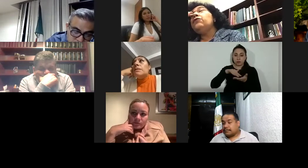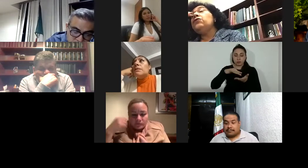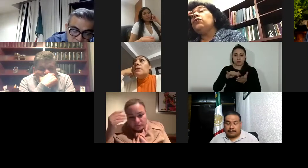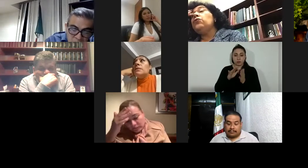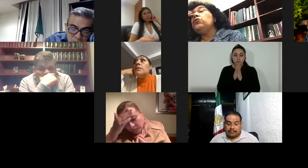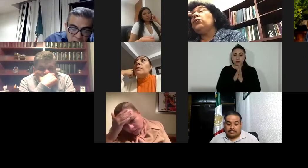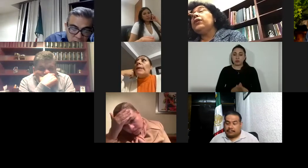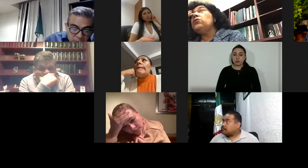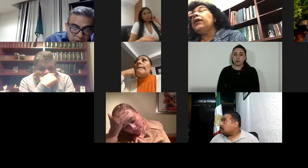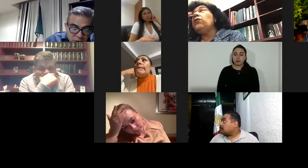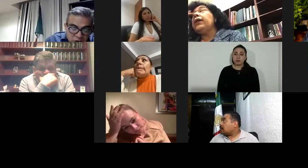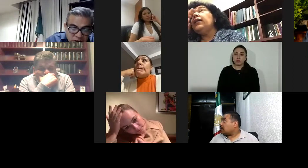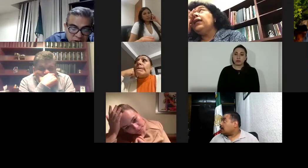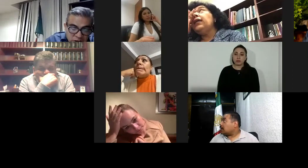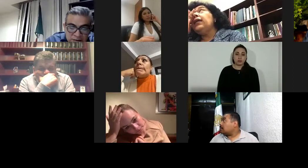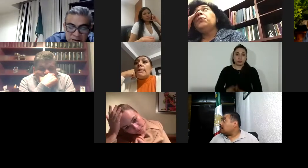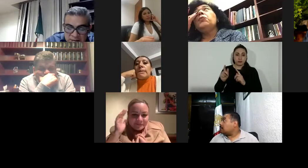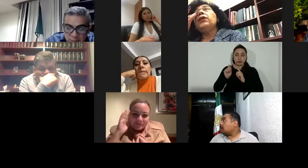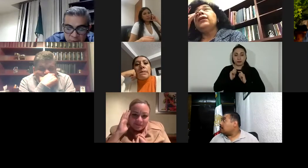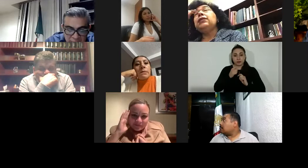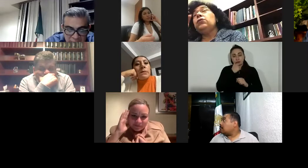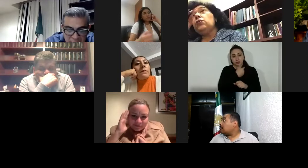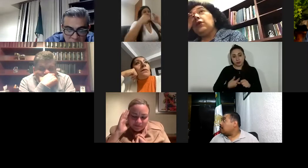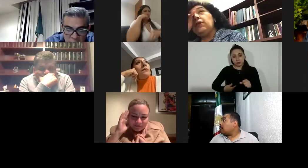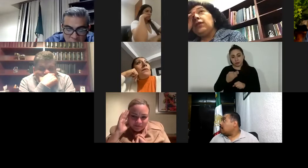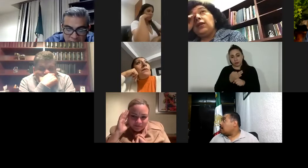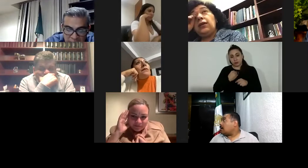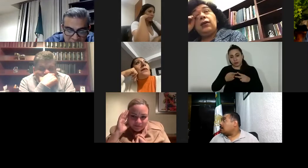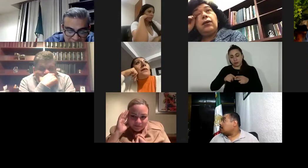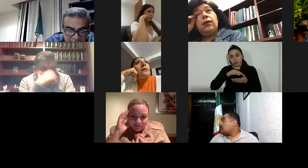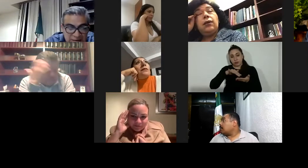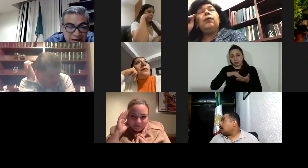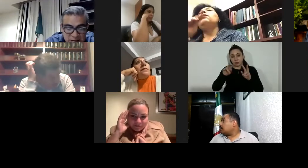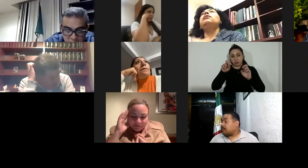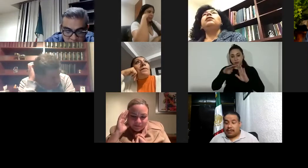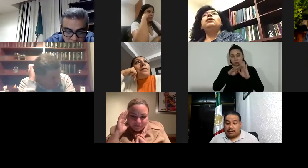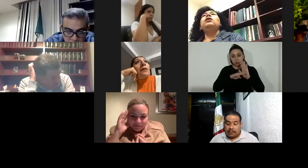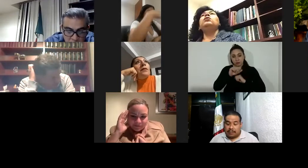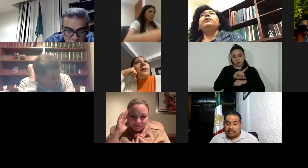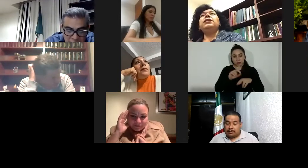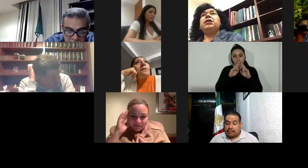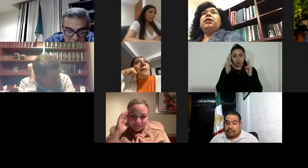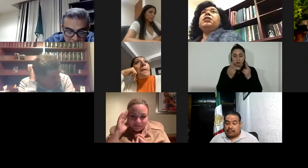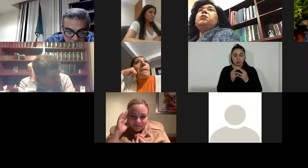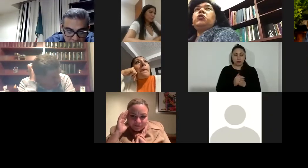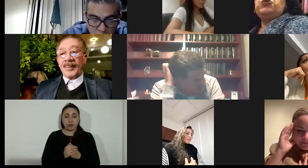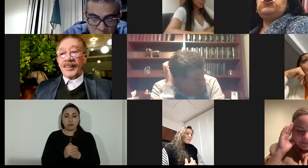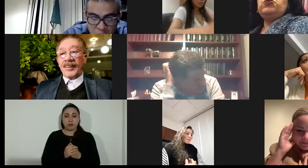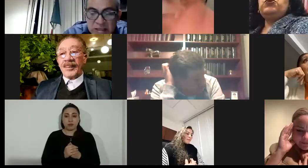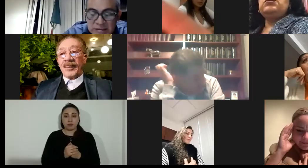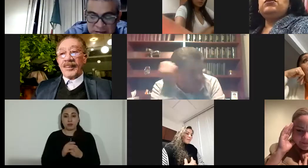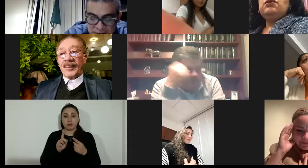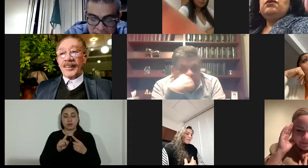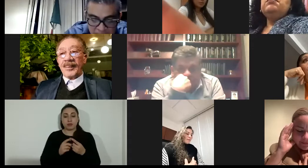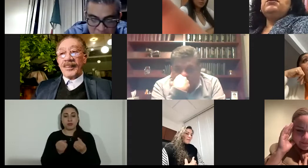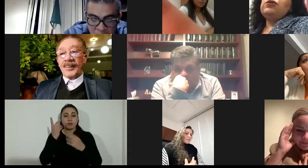conferencia. Por instrucciones de la presidencia, se procede a dar lectura al orden del día de esta sesión. Orden del día. 1. Lista